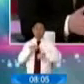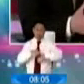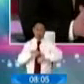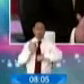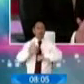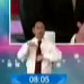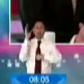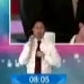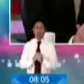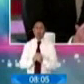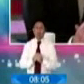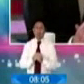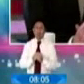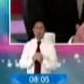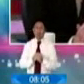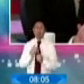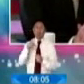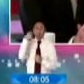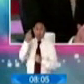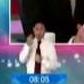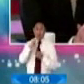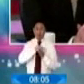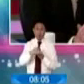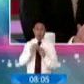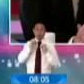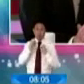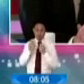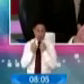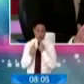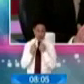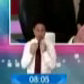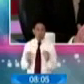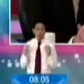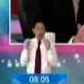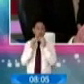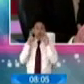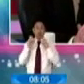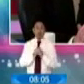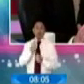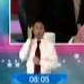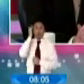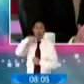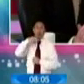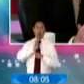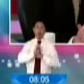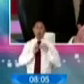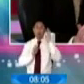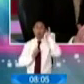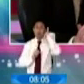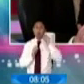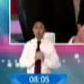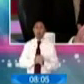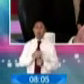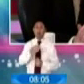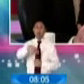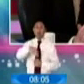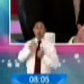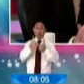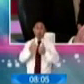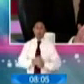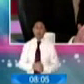ido, invitarle a que nos acompañe en una próxima cita para conversar un poco más de las preocupaciones del país. Que el día miércoles sea